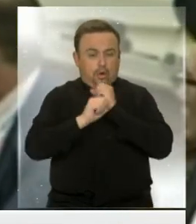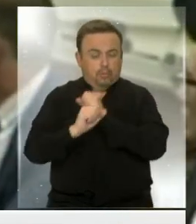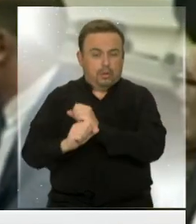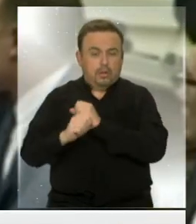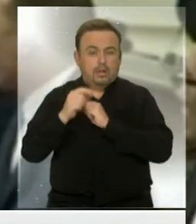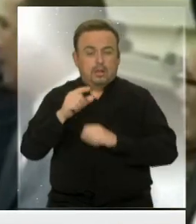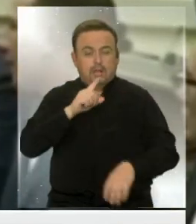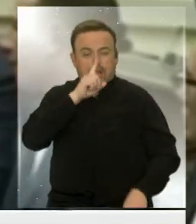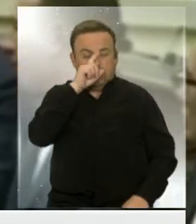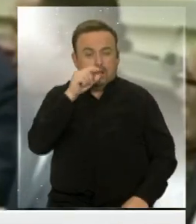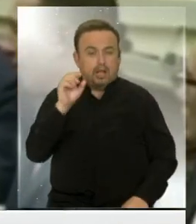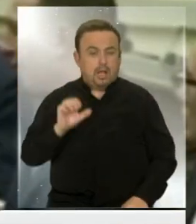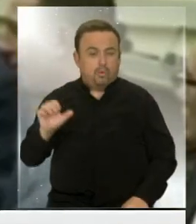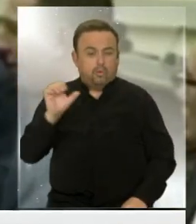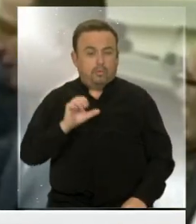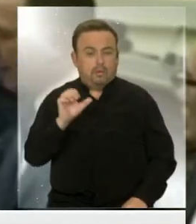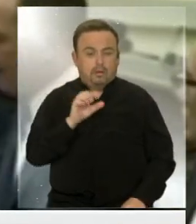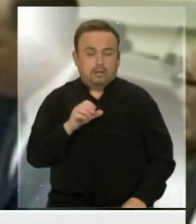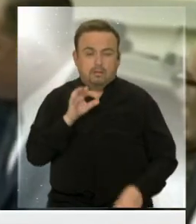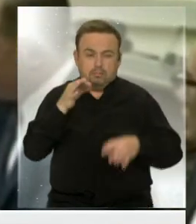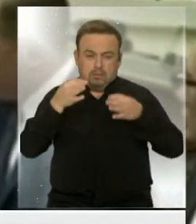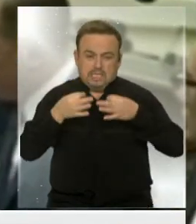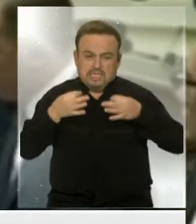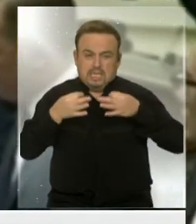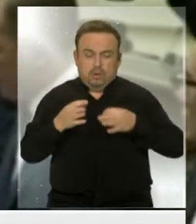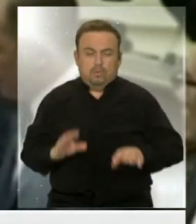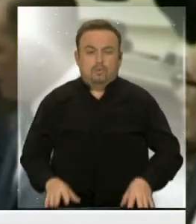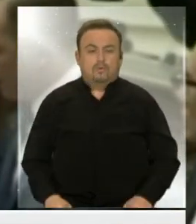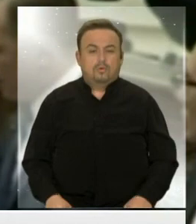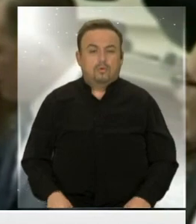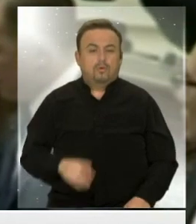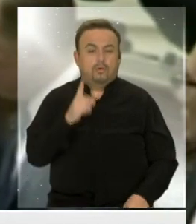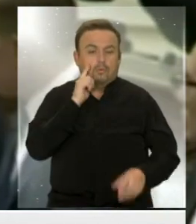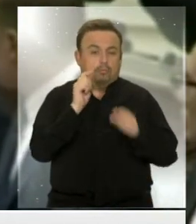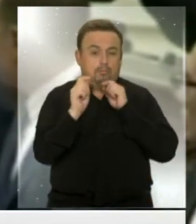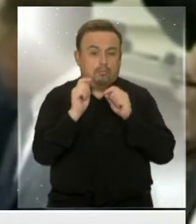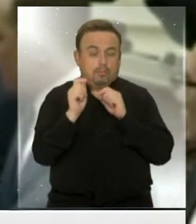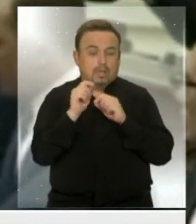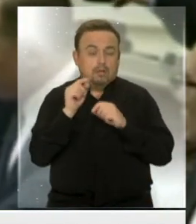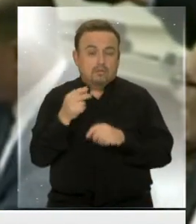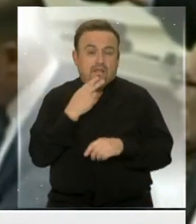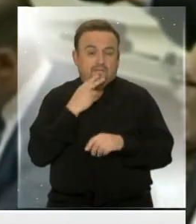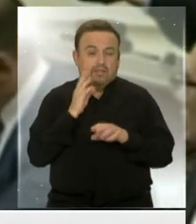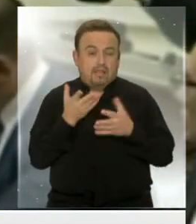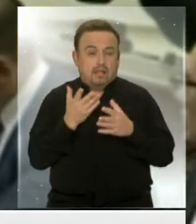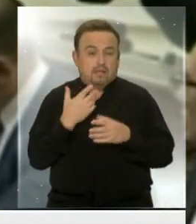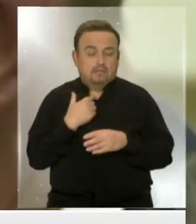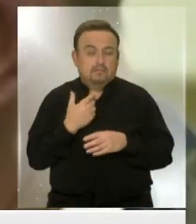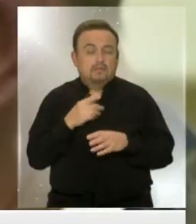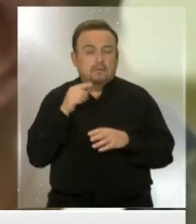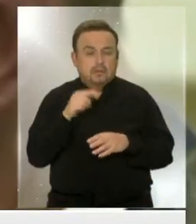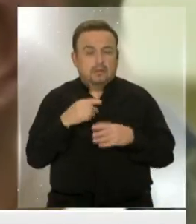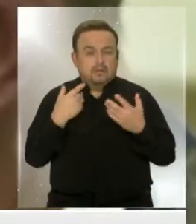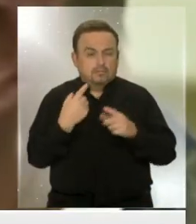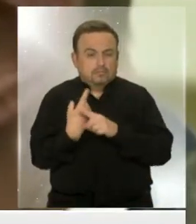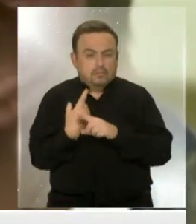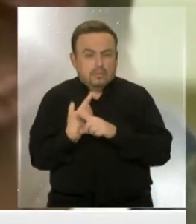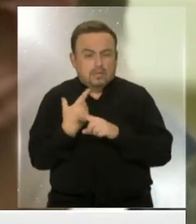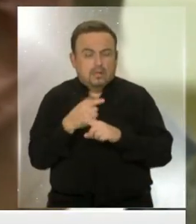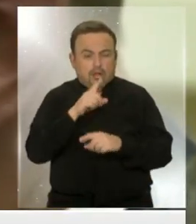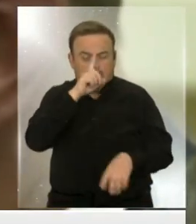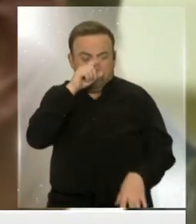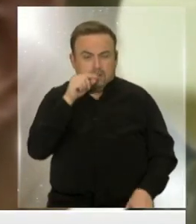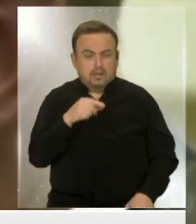una clínica en Europa para estar más seguro, para que no corra en riesgo su vida. En estos momentos están en conversaciones con hospitales